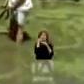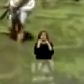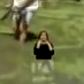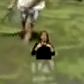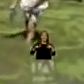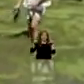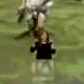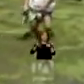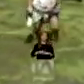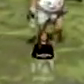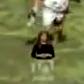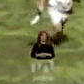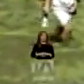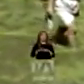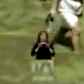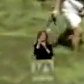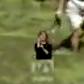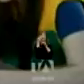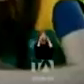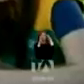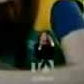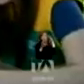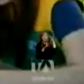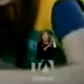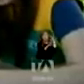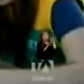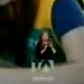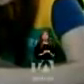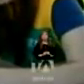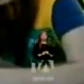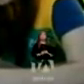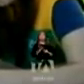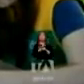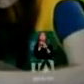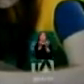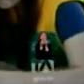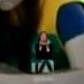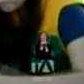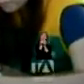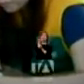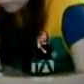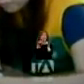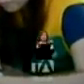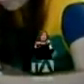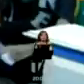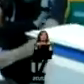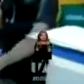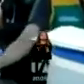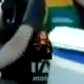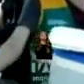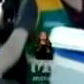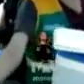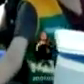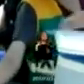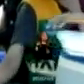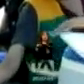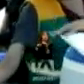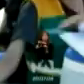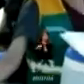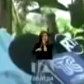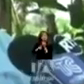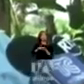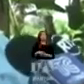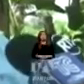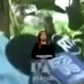han dispuesto la habilitación de 2 albergues y brigadas médicas en los 13 sectores que se encuentran seriamente